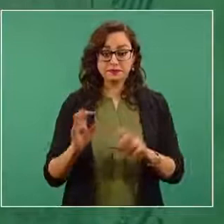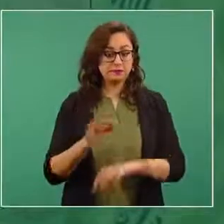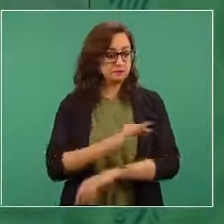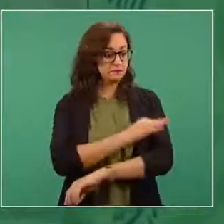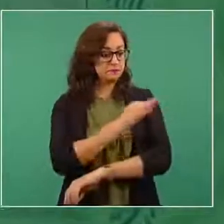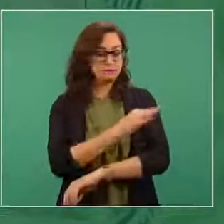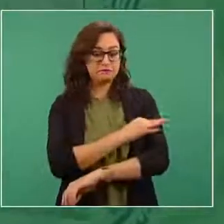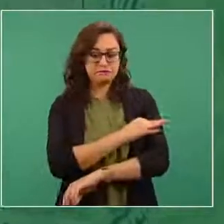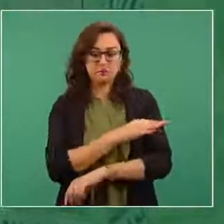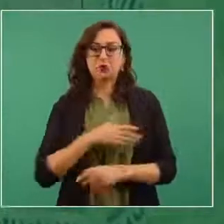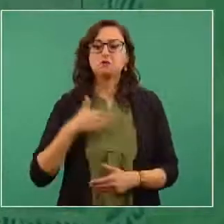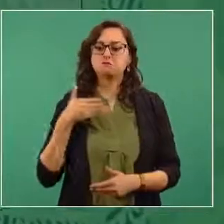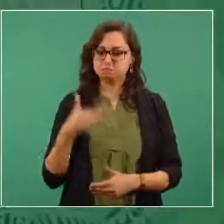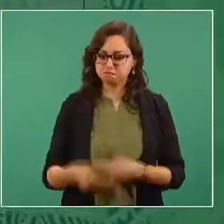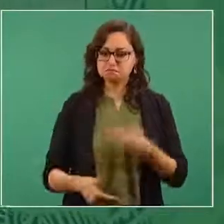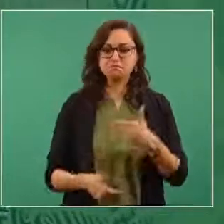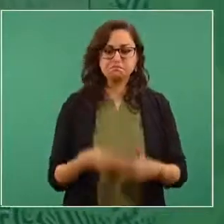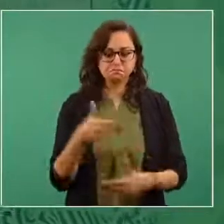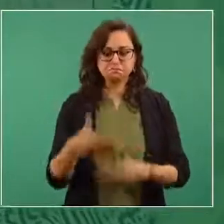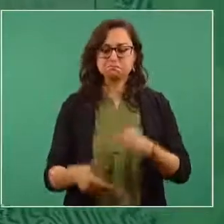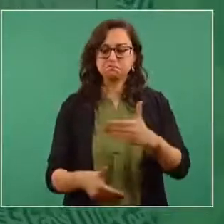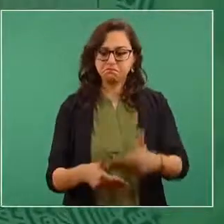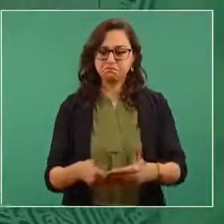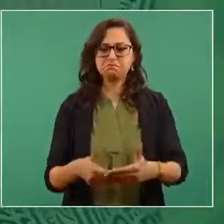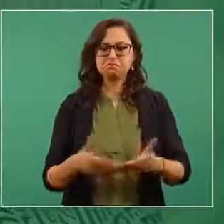porque eso es lo que nos va a dar